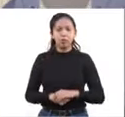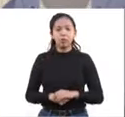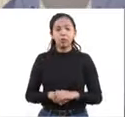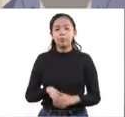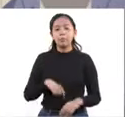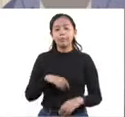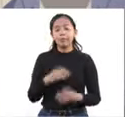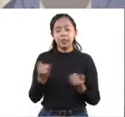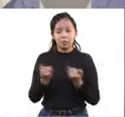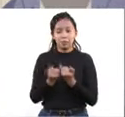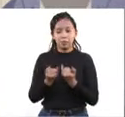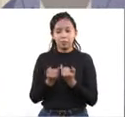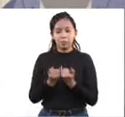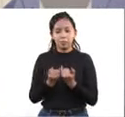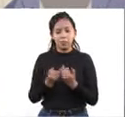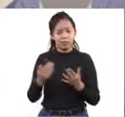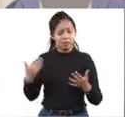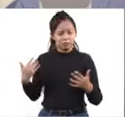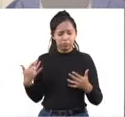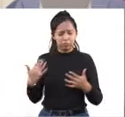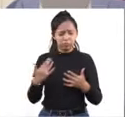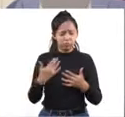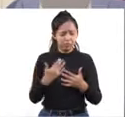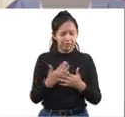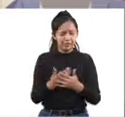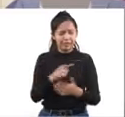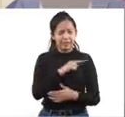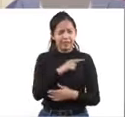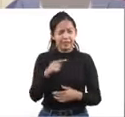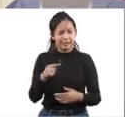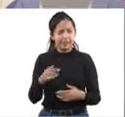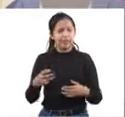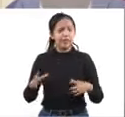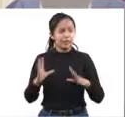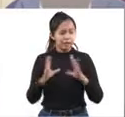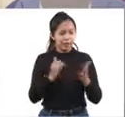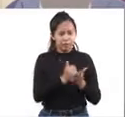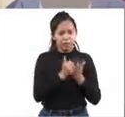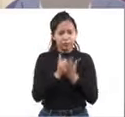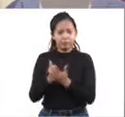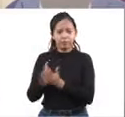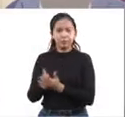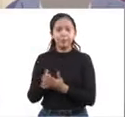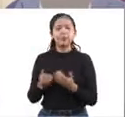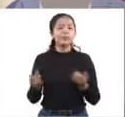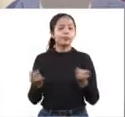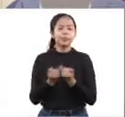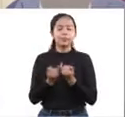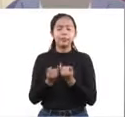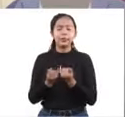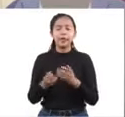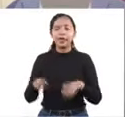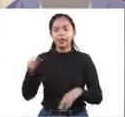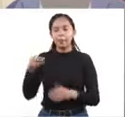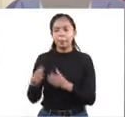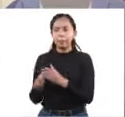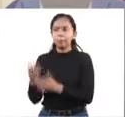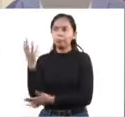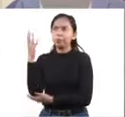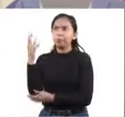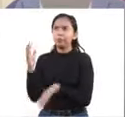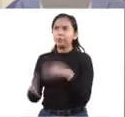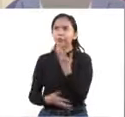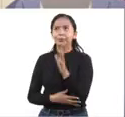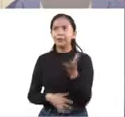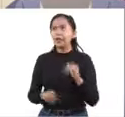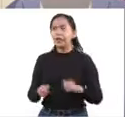Aparte de ser activista toda su vida, Jorge amaba la naturaleza y entre los tantos deportes que practicó, en el